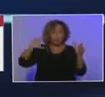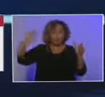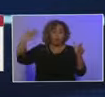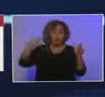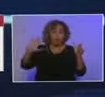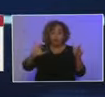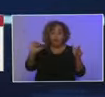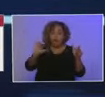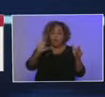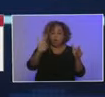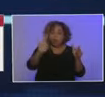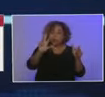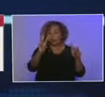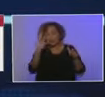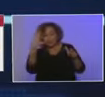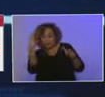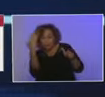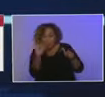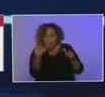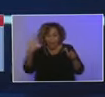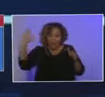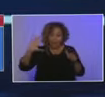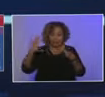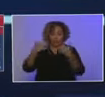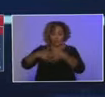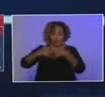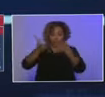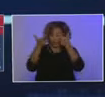tipo, no 936, pero parecida. Y ella estaba